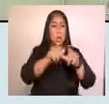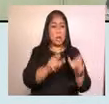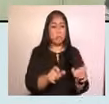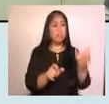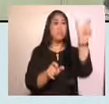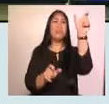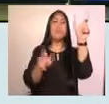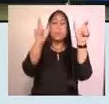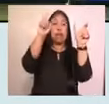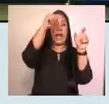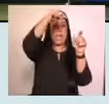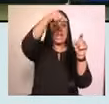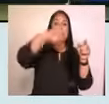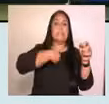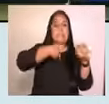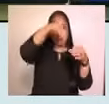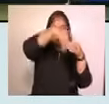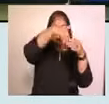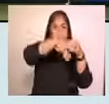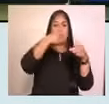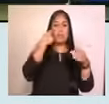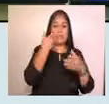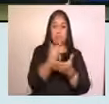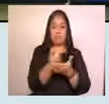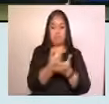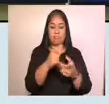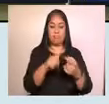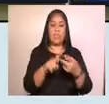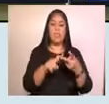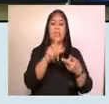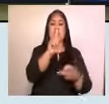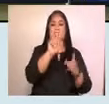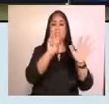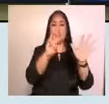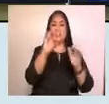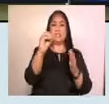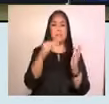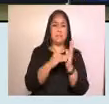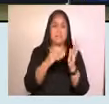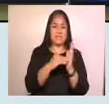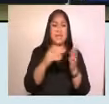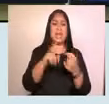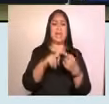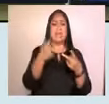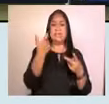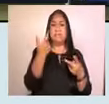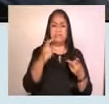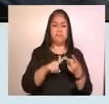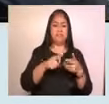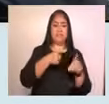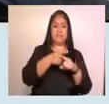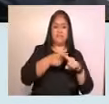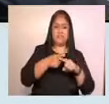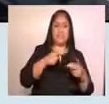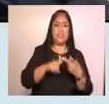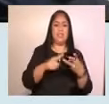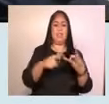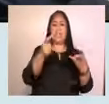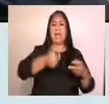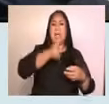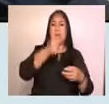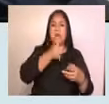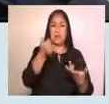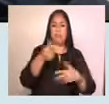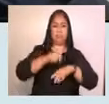de 180 mil quetzales, varios dispositivos móviles, armas blancas y de fuego, así como bebidas